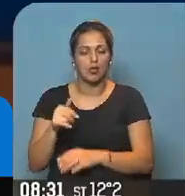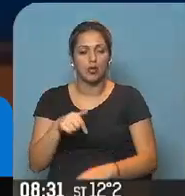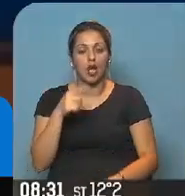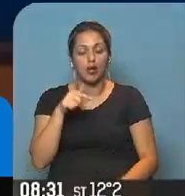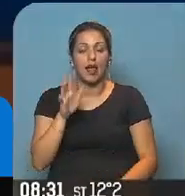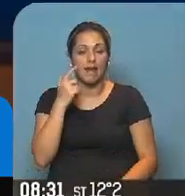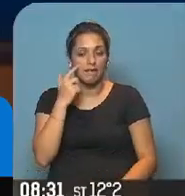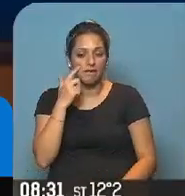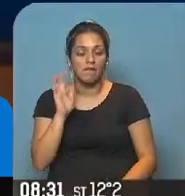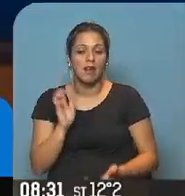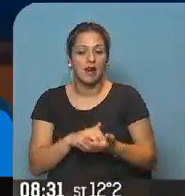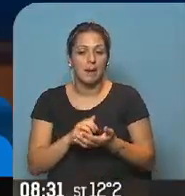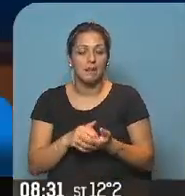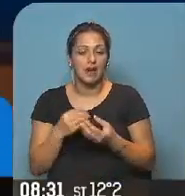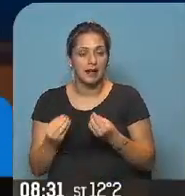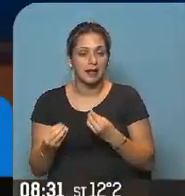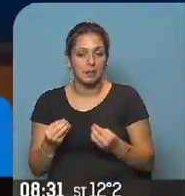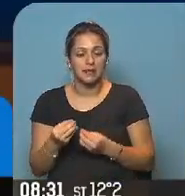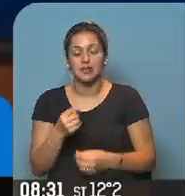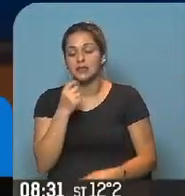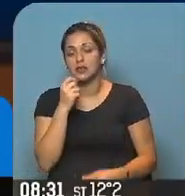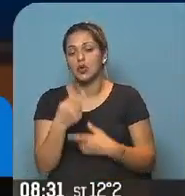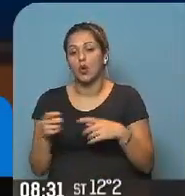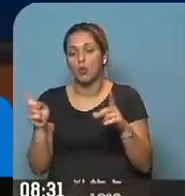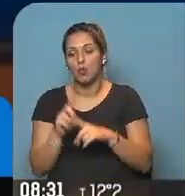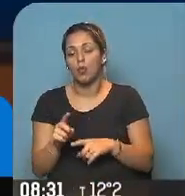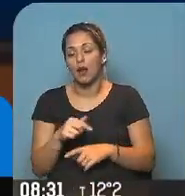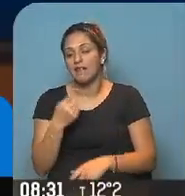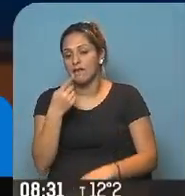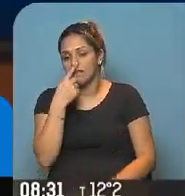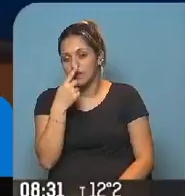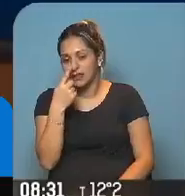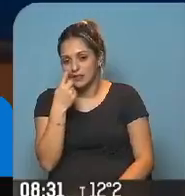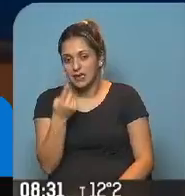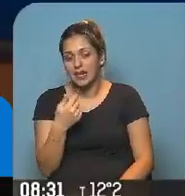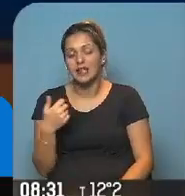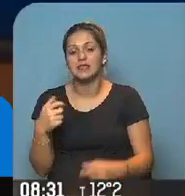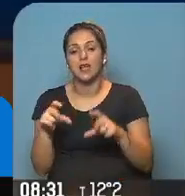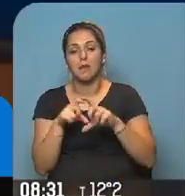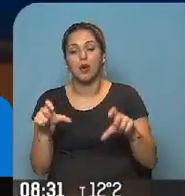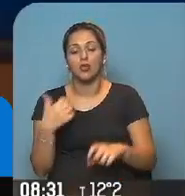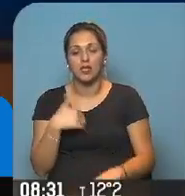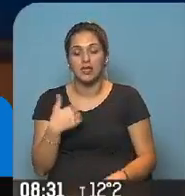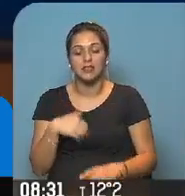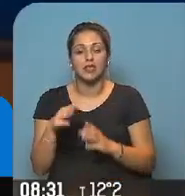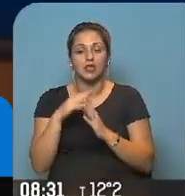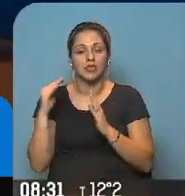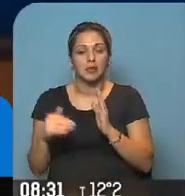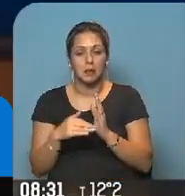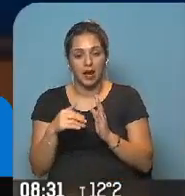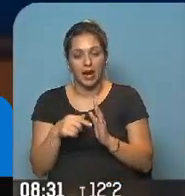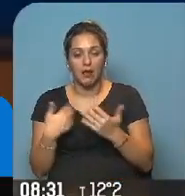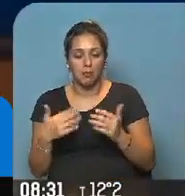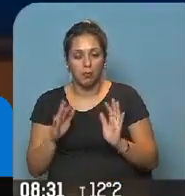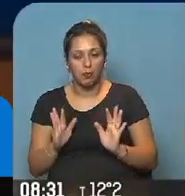que esperar a ver qué pasa en Wall Street, si vuelve a haber un poco de interés en bonos argentinos y baja la prima riesgo país, se